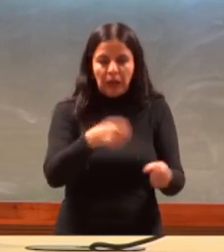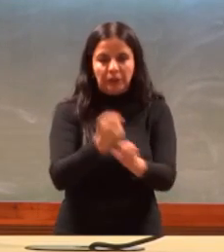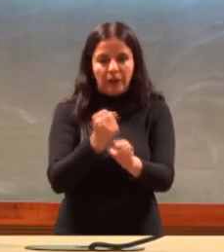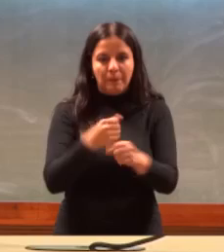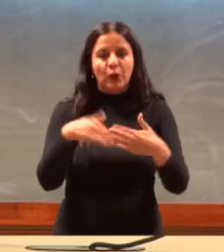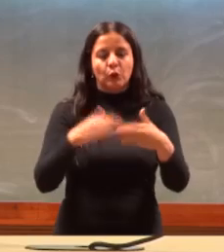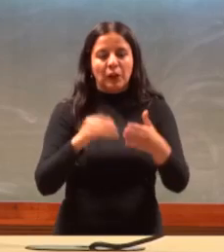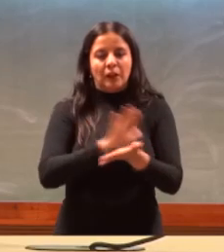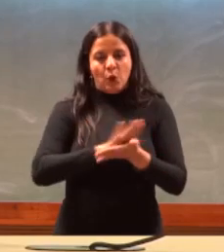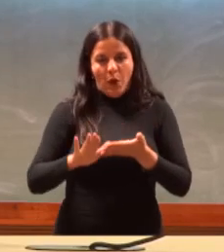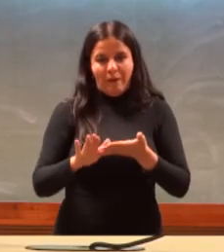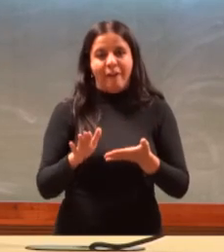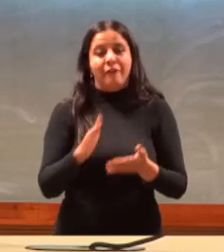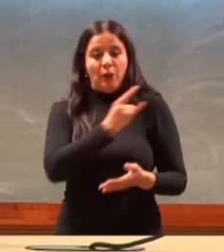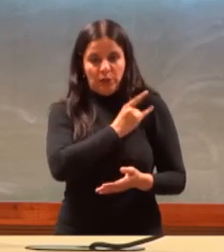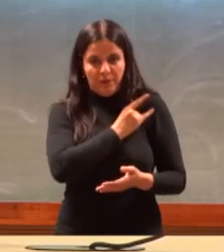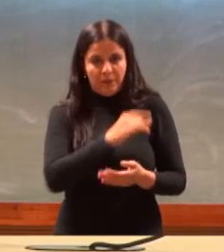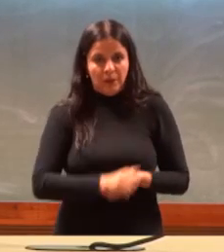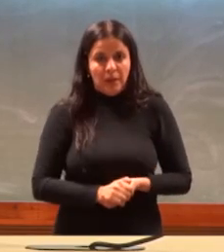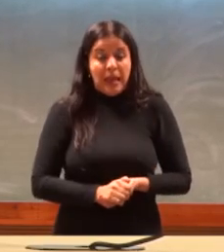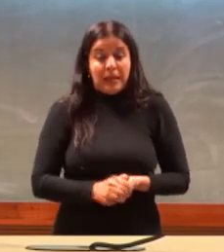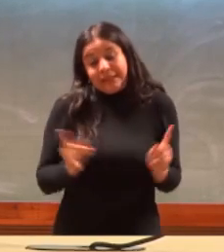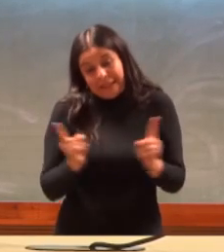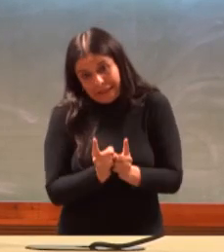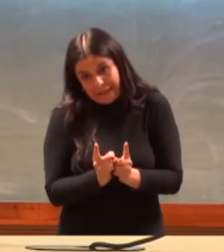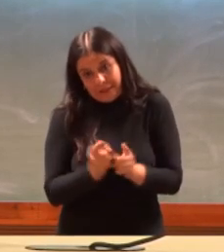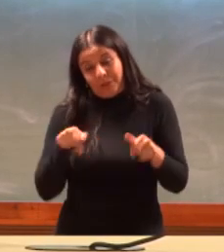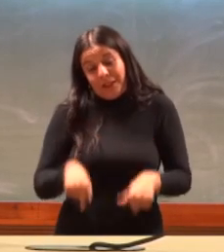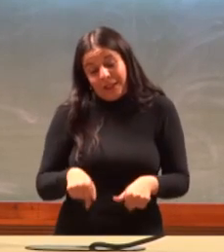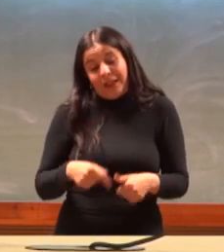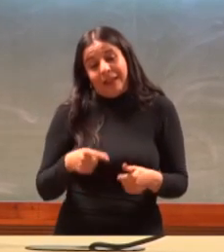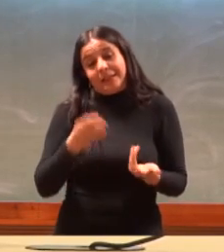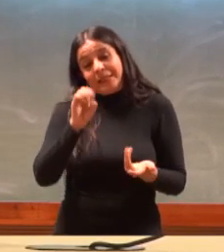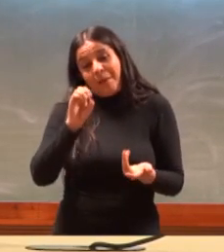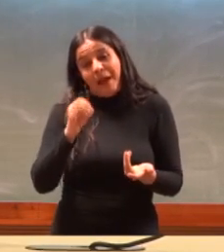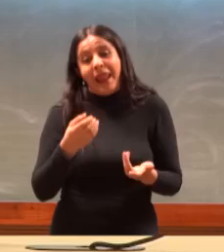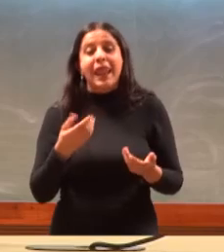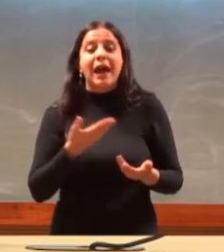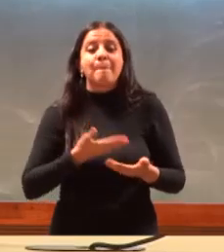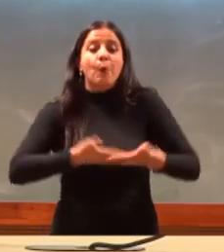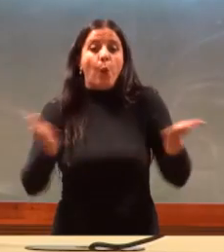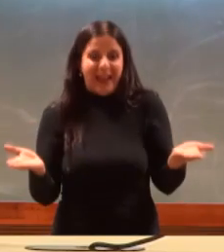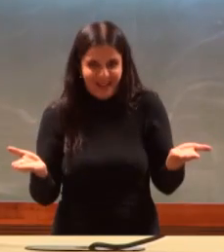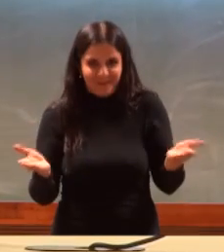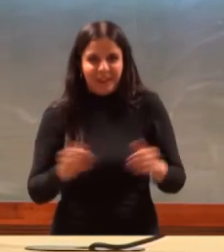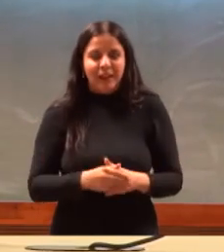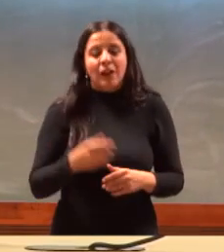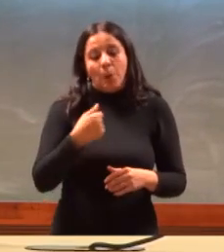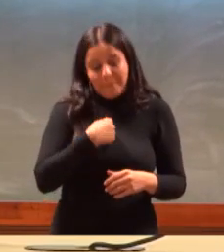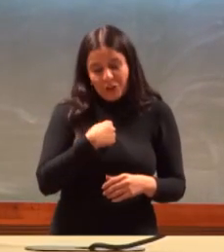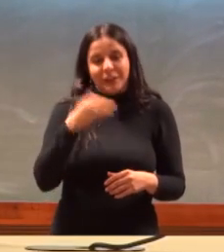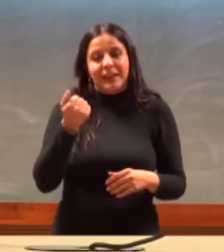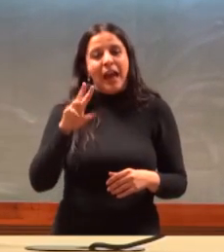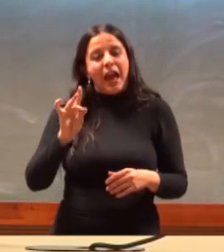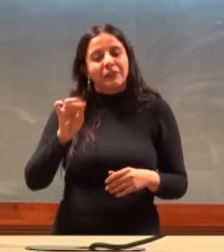nueva facultad en síntesis desde la Pública que es el colectivo que me está sosteniendo a m y Andrea boco como candidato decana lo invitamos a